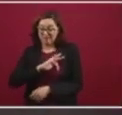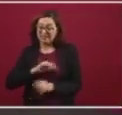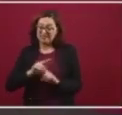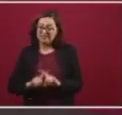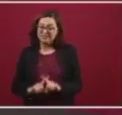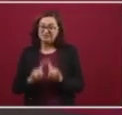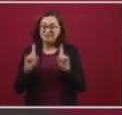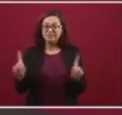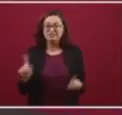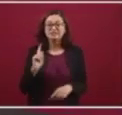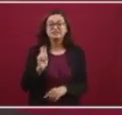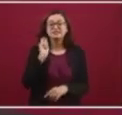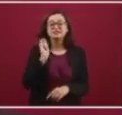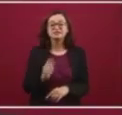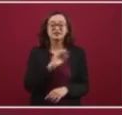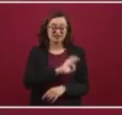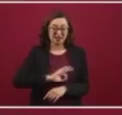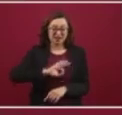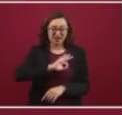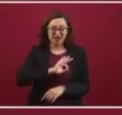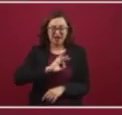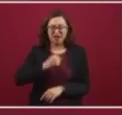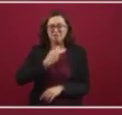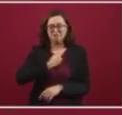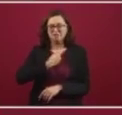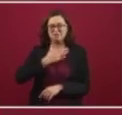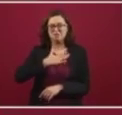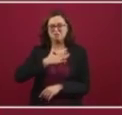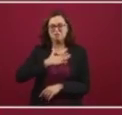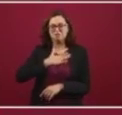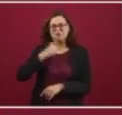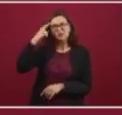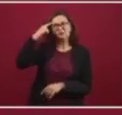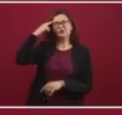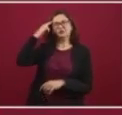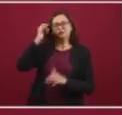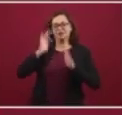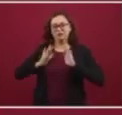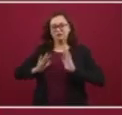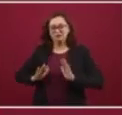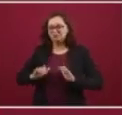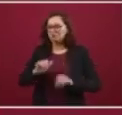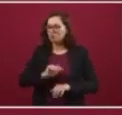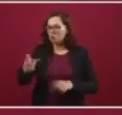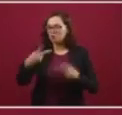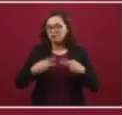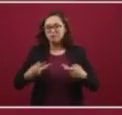uno mismo, estar bien con nuestra conciencia y estar bien con el prójimo.